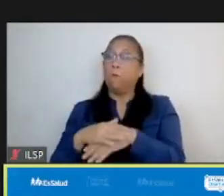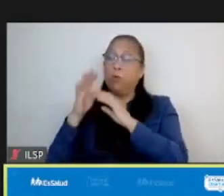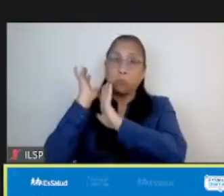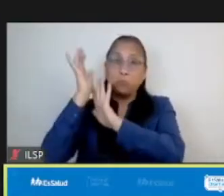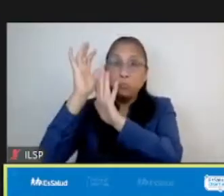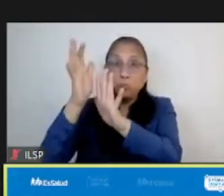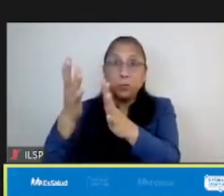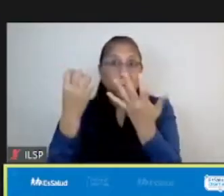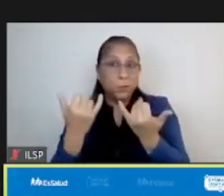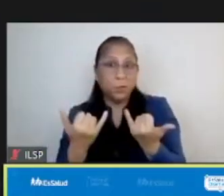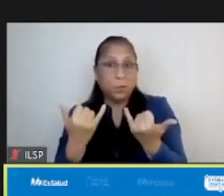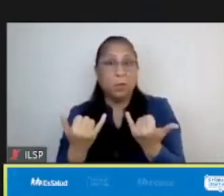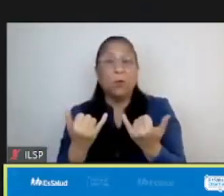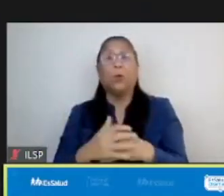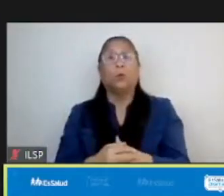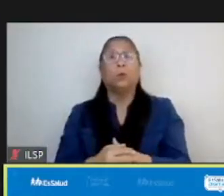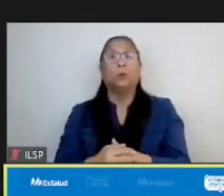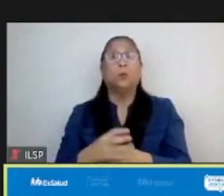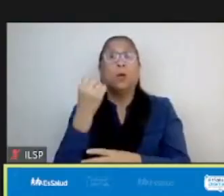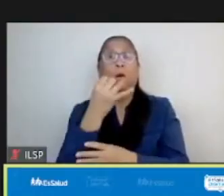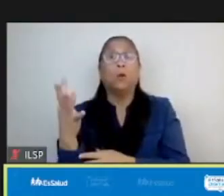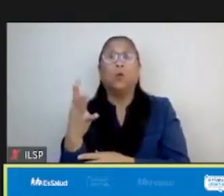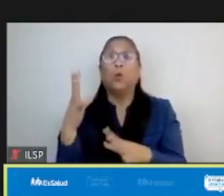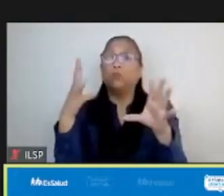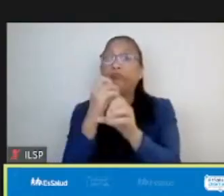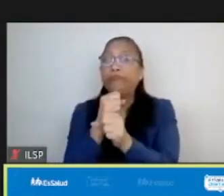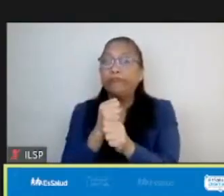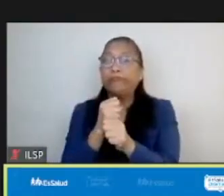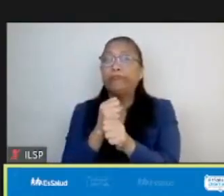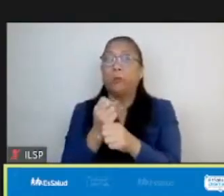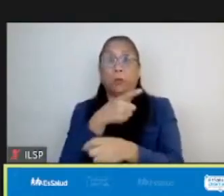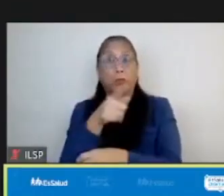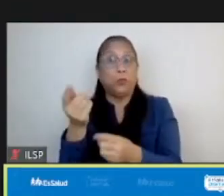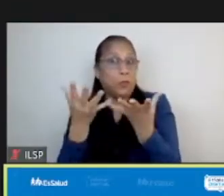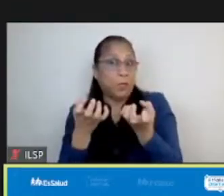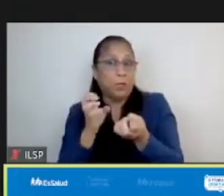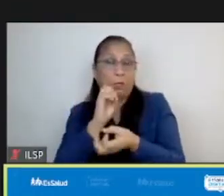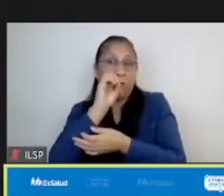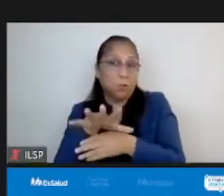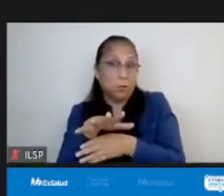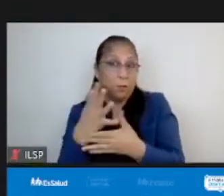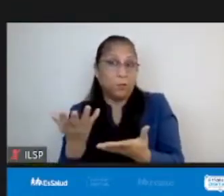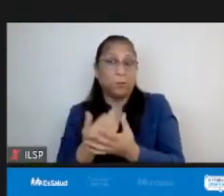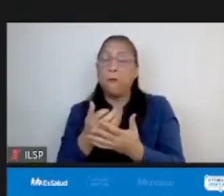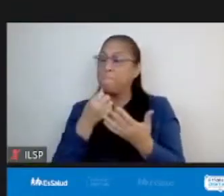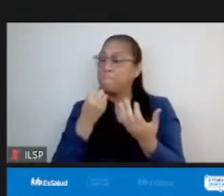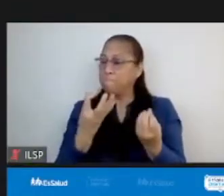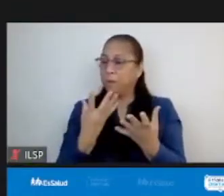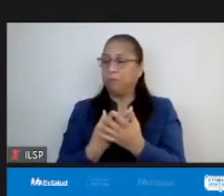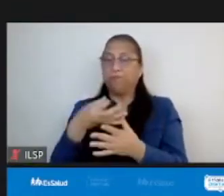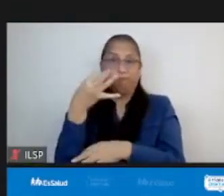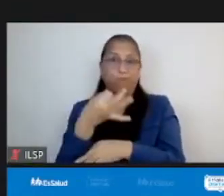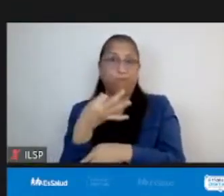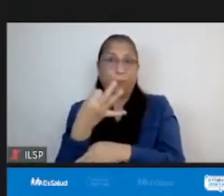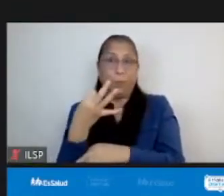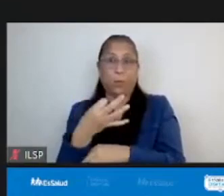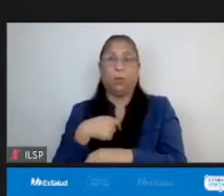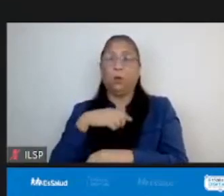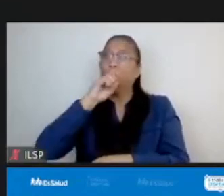ponencia. ¿Alguna conclusión o palabras finales que nos quiera dejar? Bueno, en realidad lo que